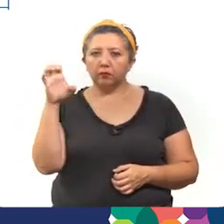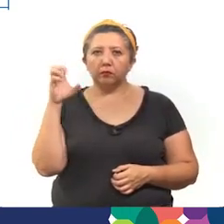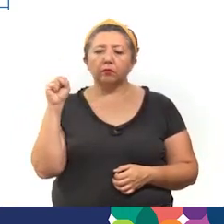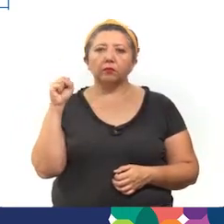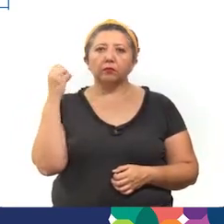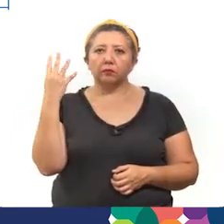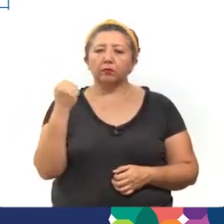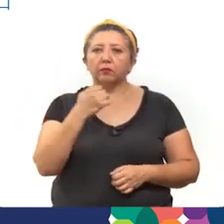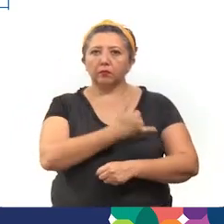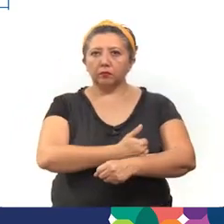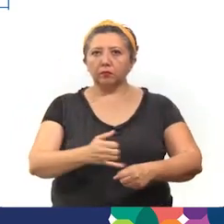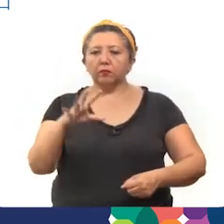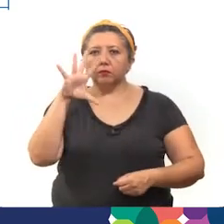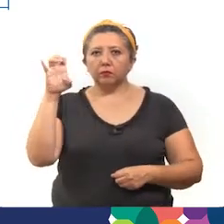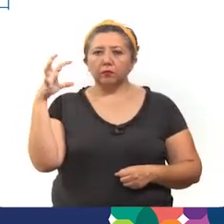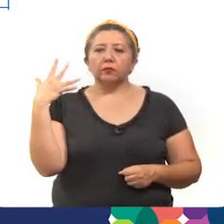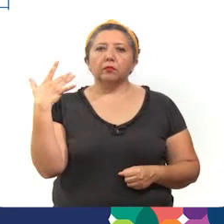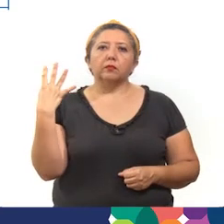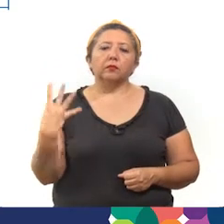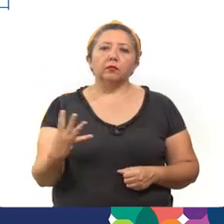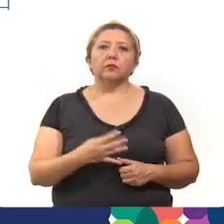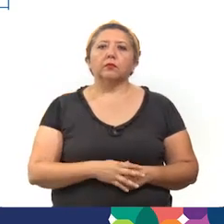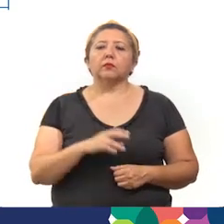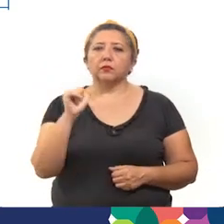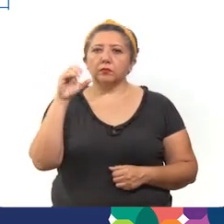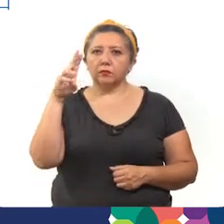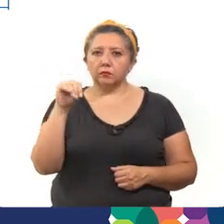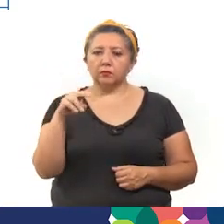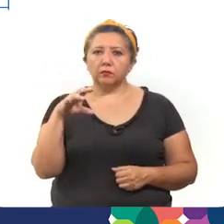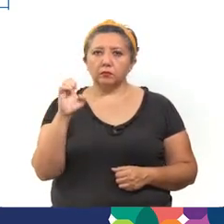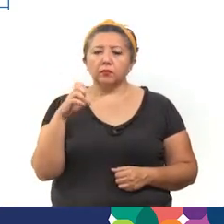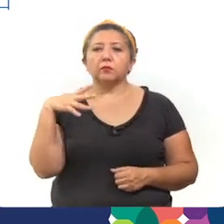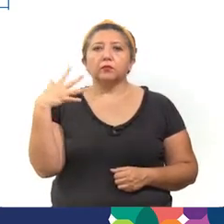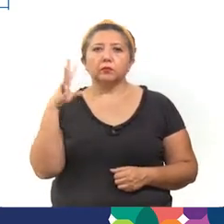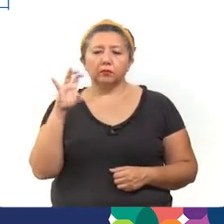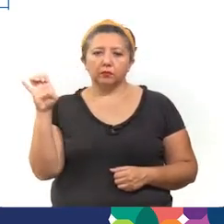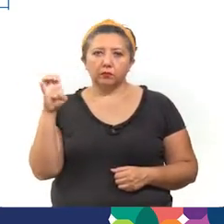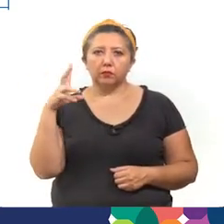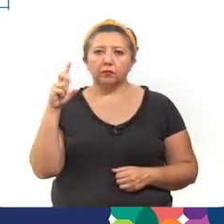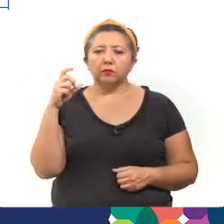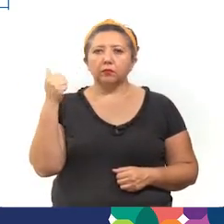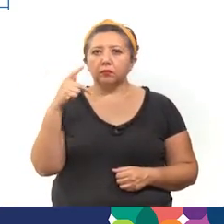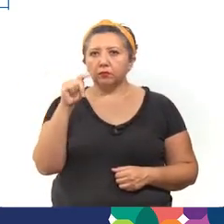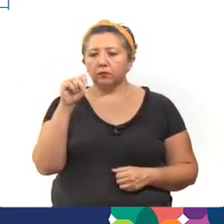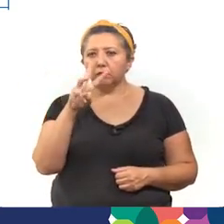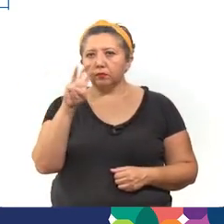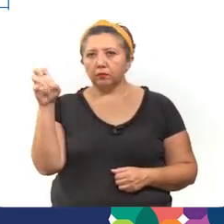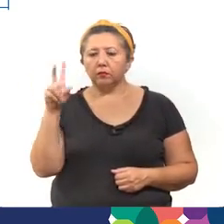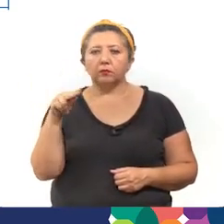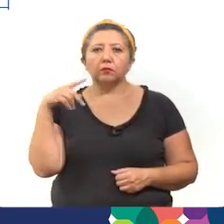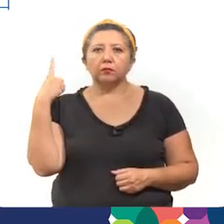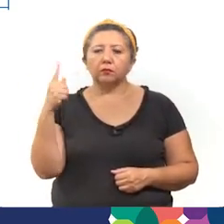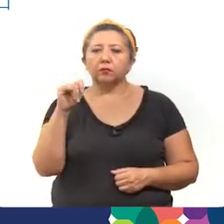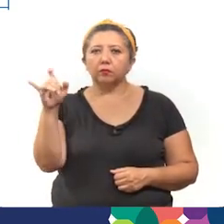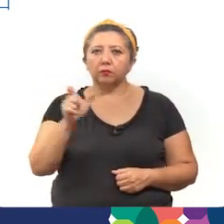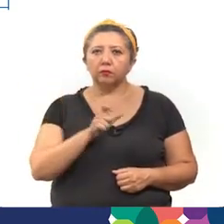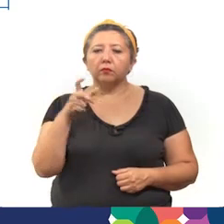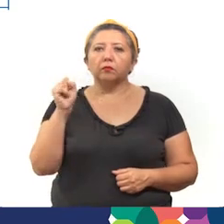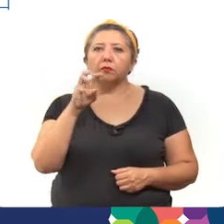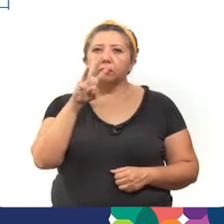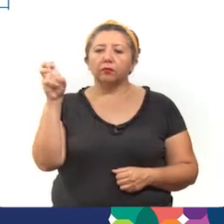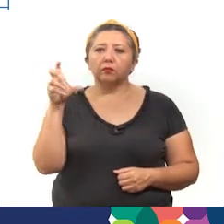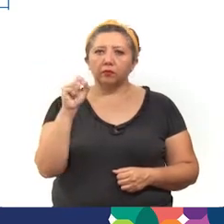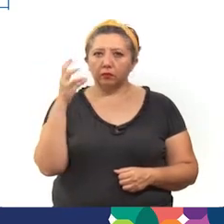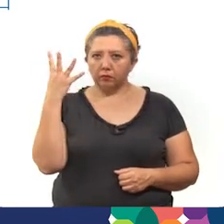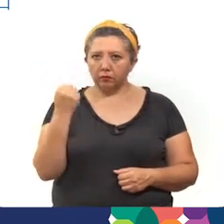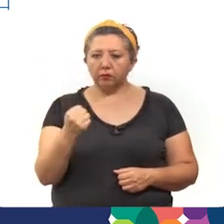Maxcanú 569, Izamal 554, Acanqué 436, Peto 381,